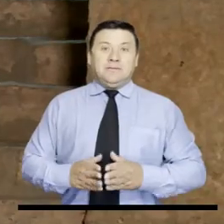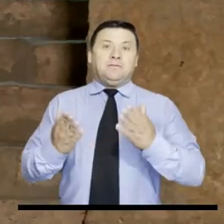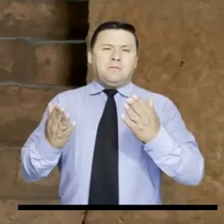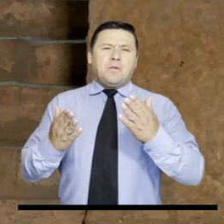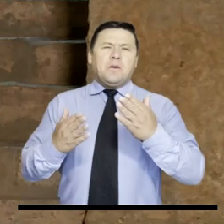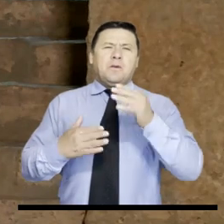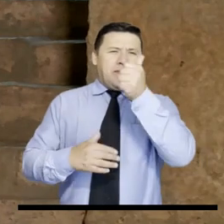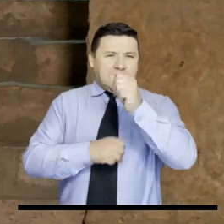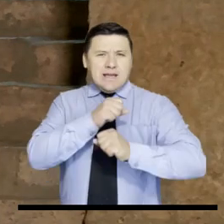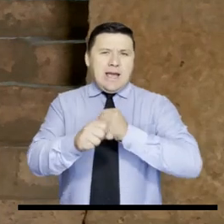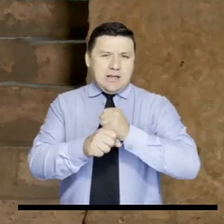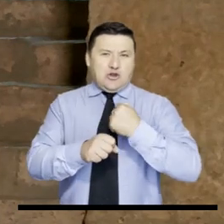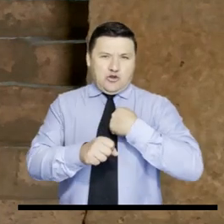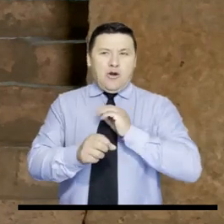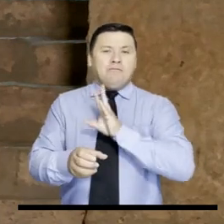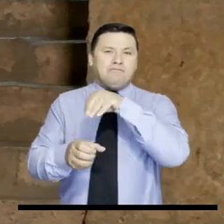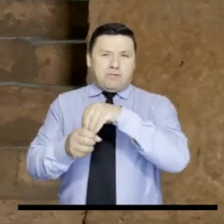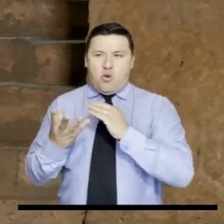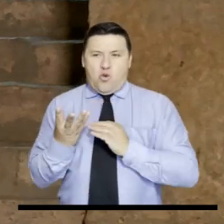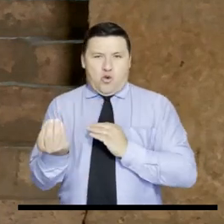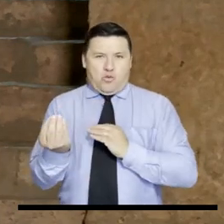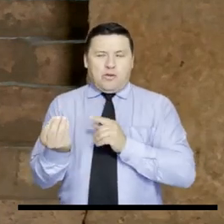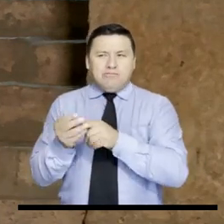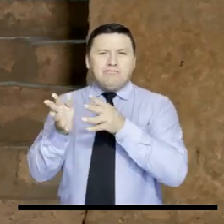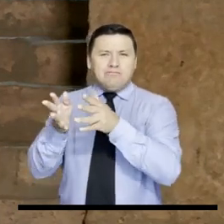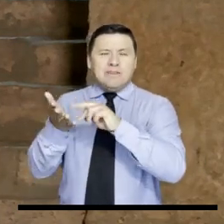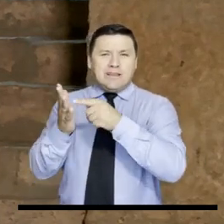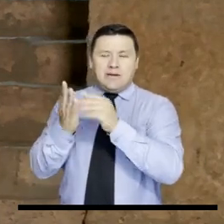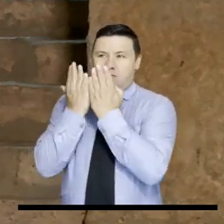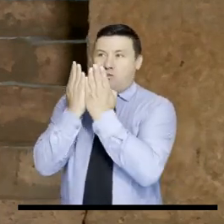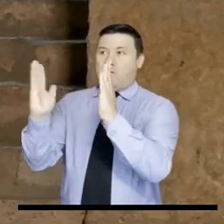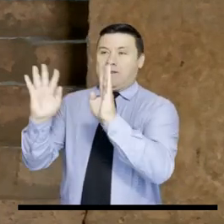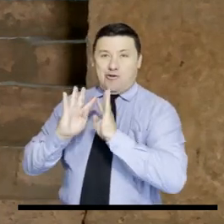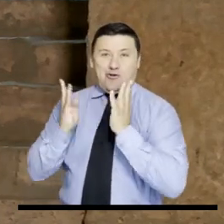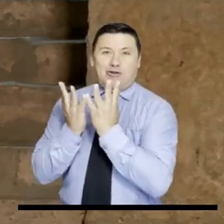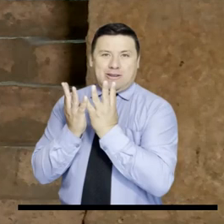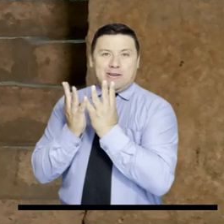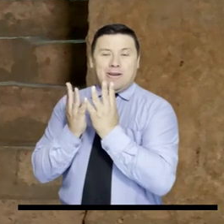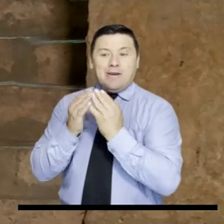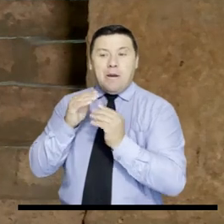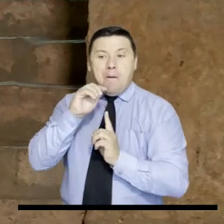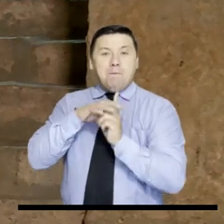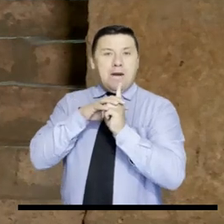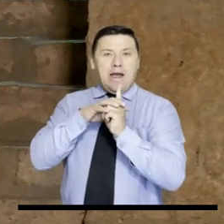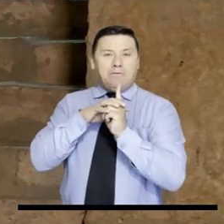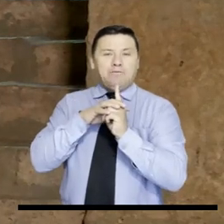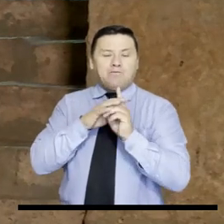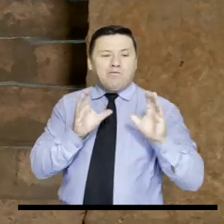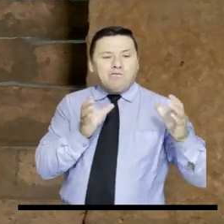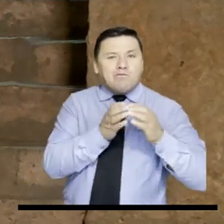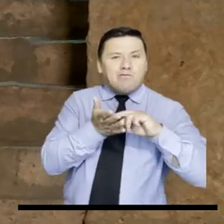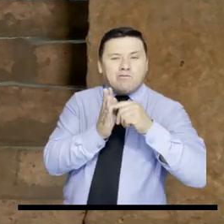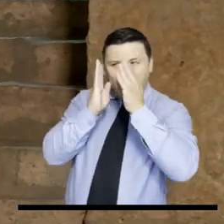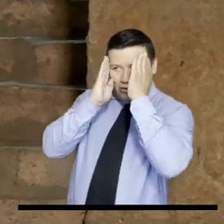Desde hace 10 años hago parte del equipo de guías de la Jornada de Puertas Abiertas del Congreso, una iniciativa que la Unidad de Atención